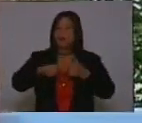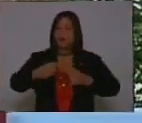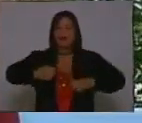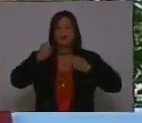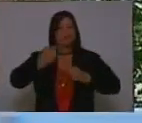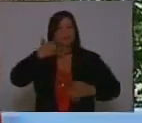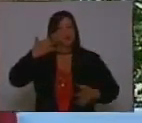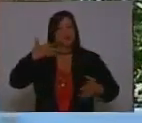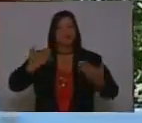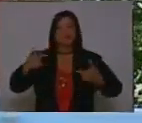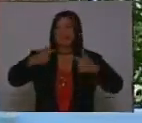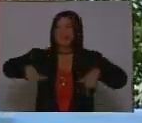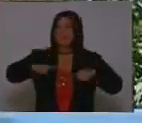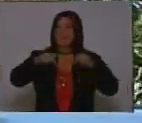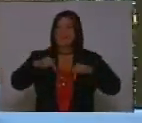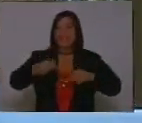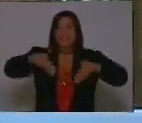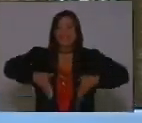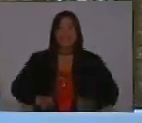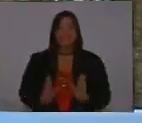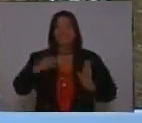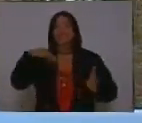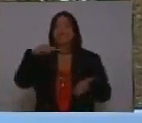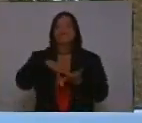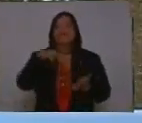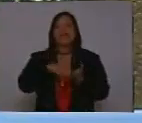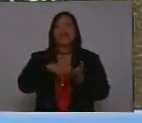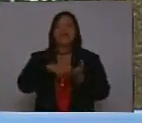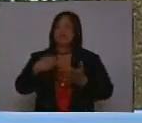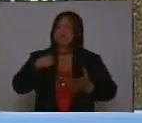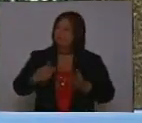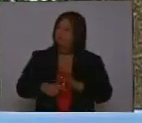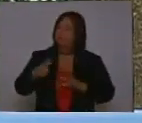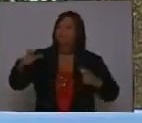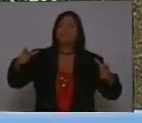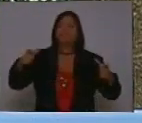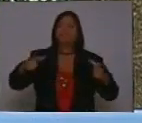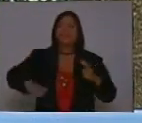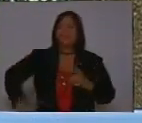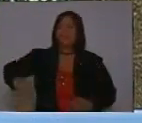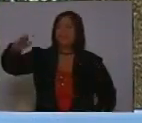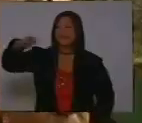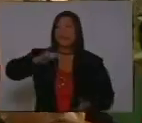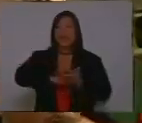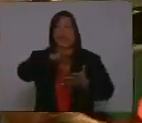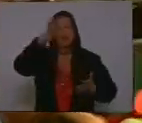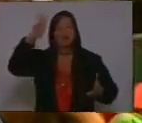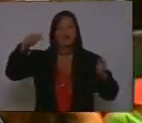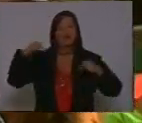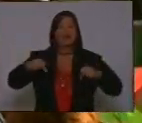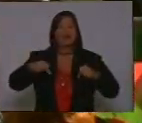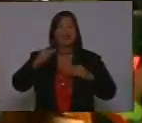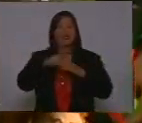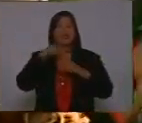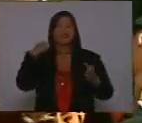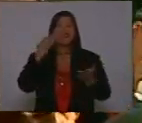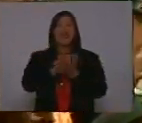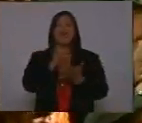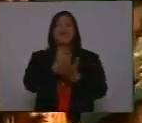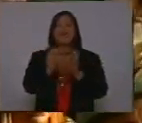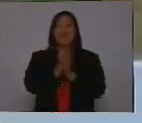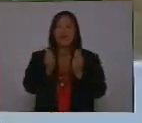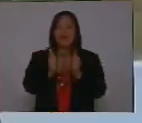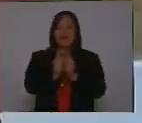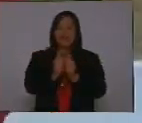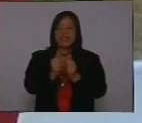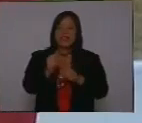de estar aquí y de haber nacido en Miranda y de haber crecido en el estado glorioso de Monagas. Un saludo a la